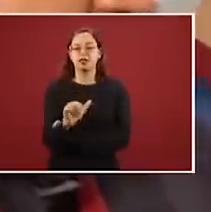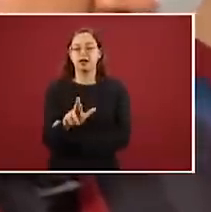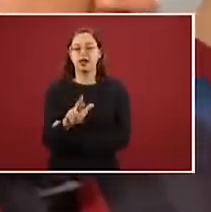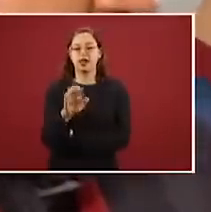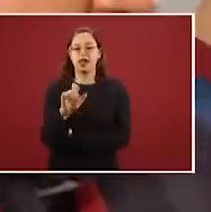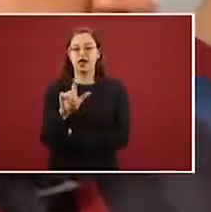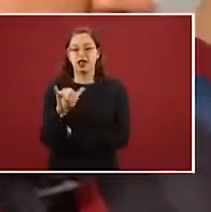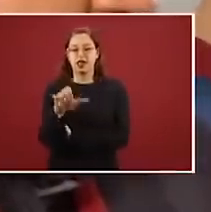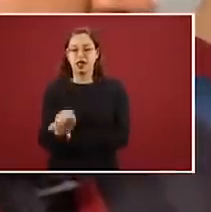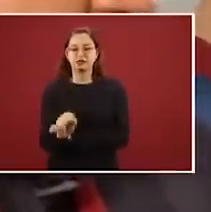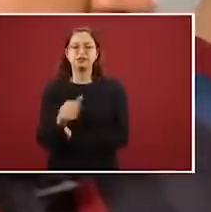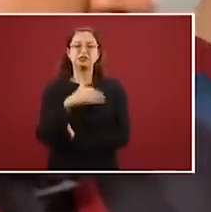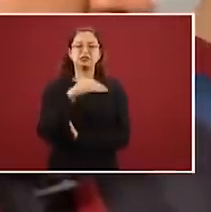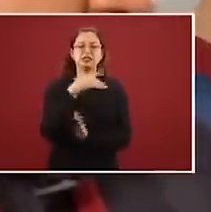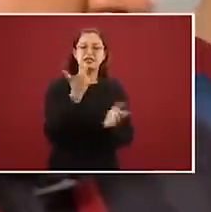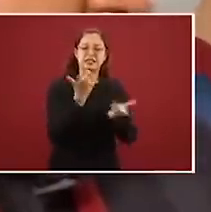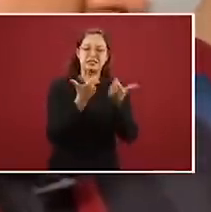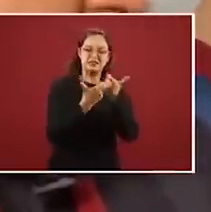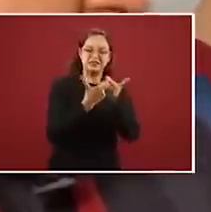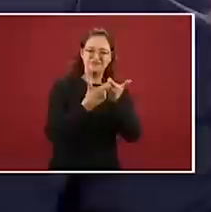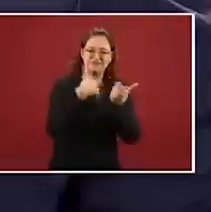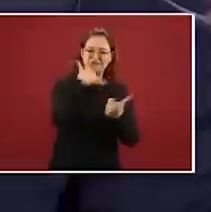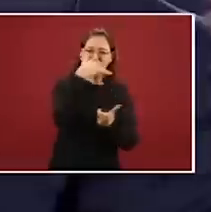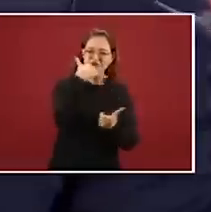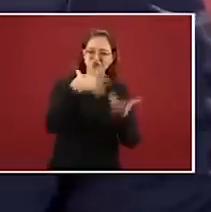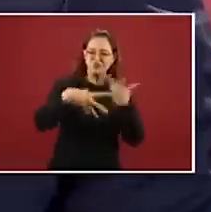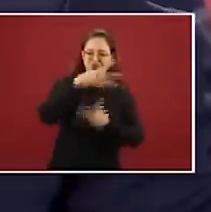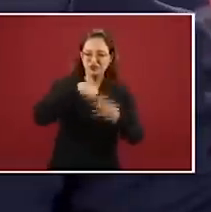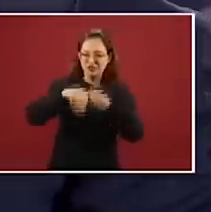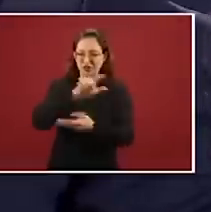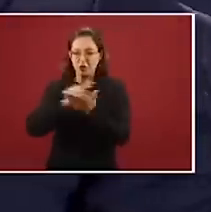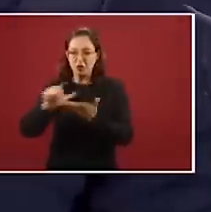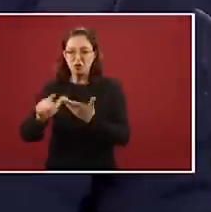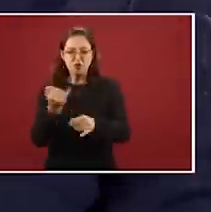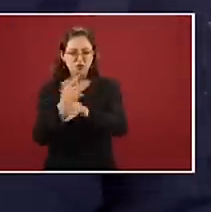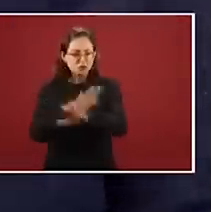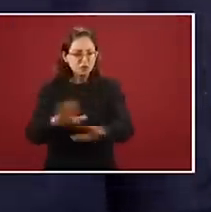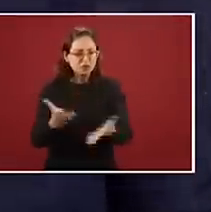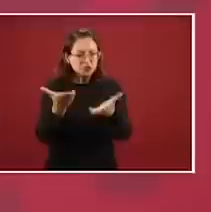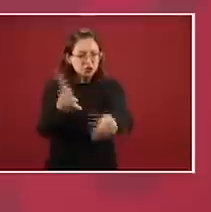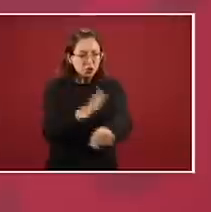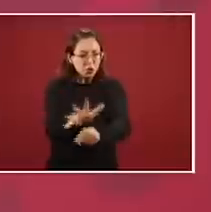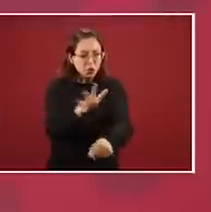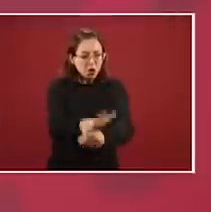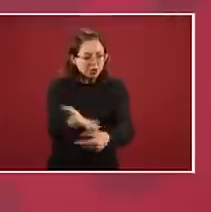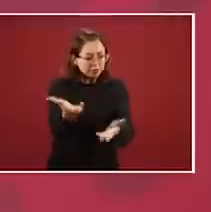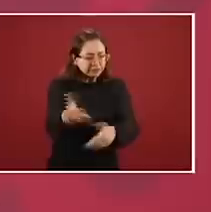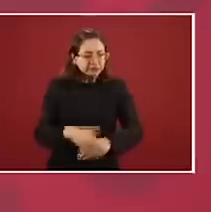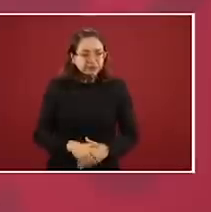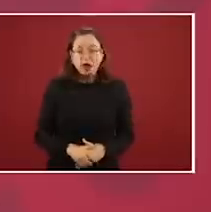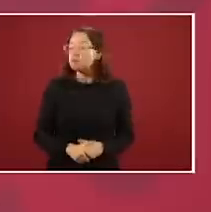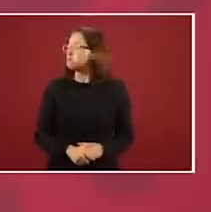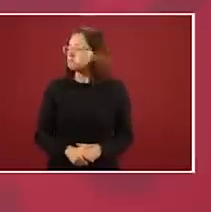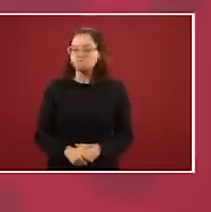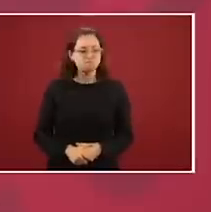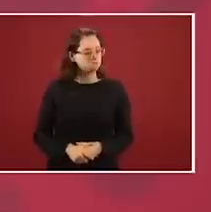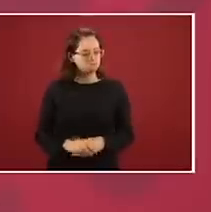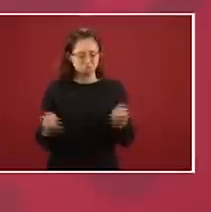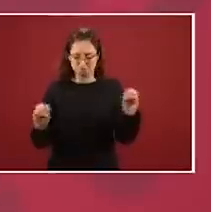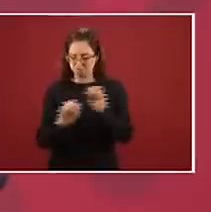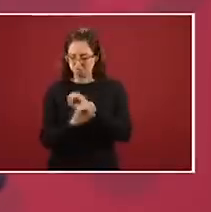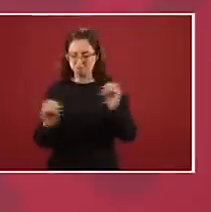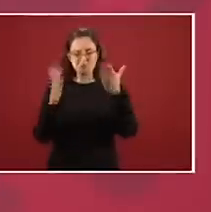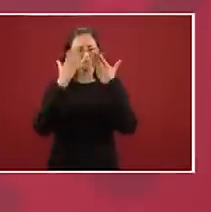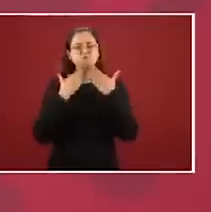dinero. ¿Qué información tiene al respecto, por favor? No tengo información. No me informó nada. No tengo